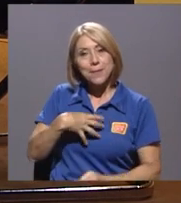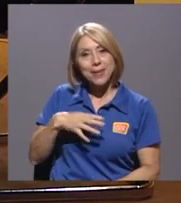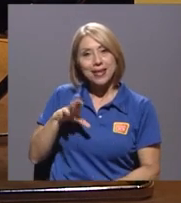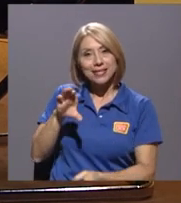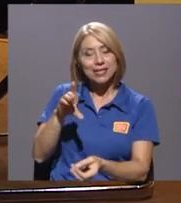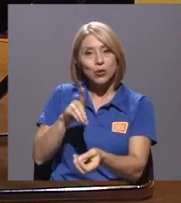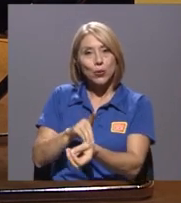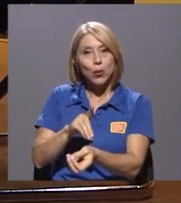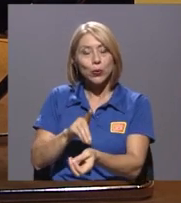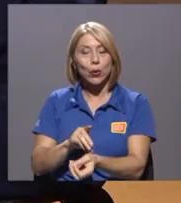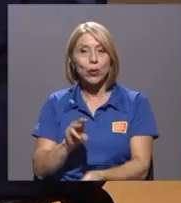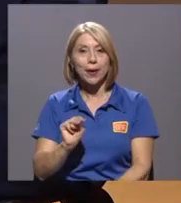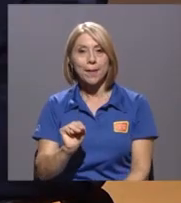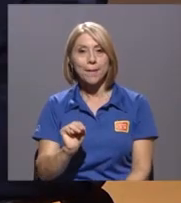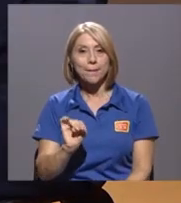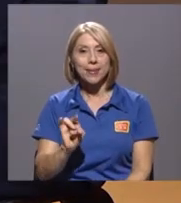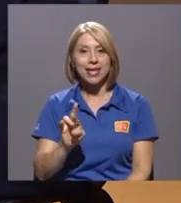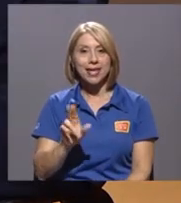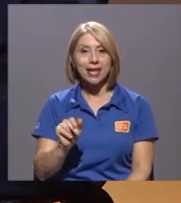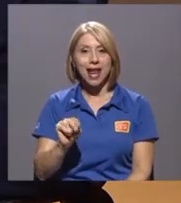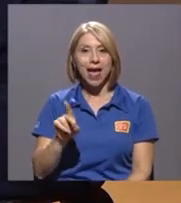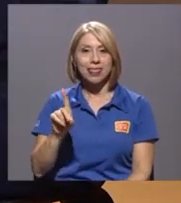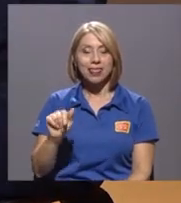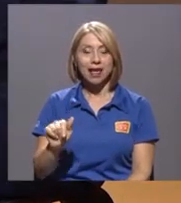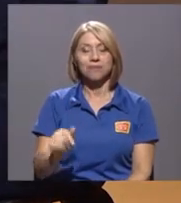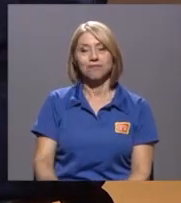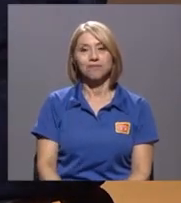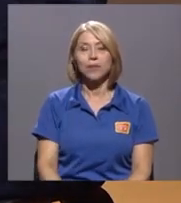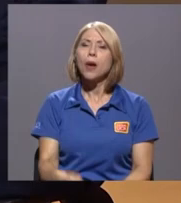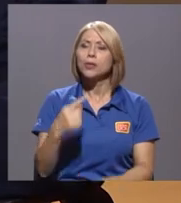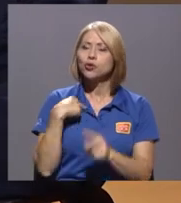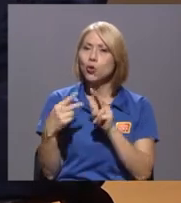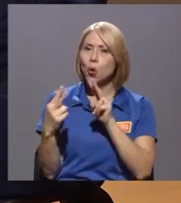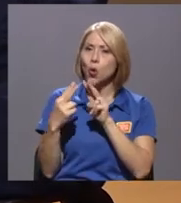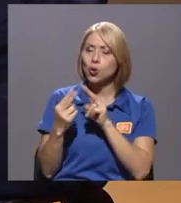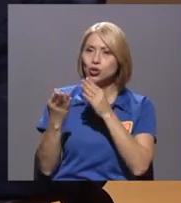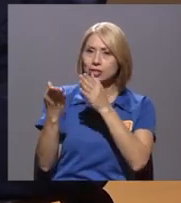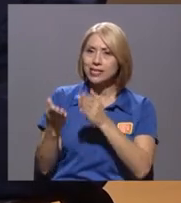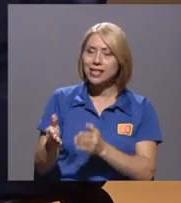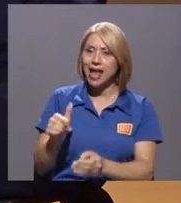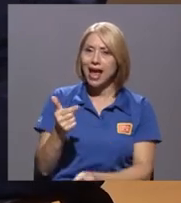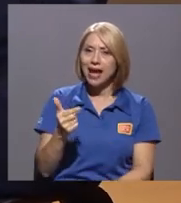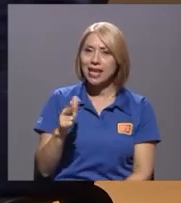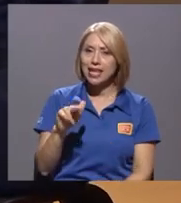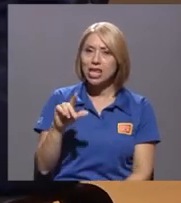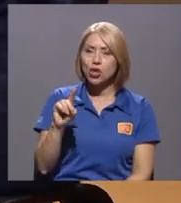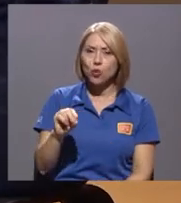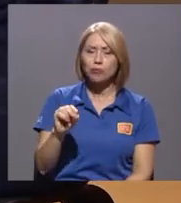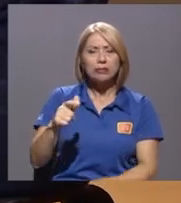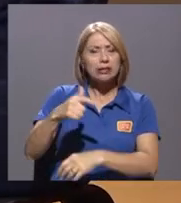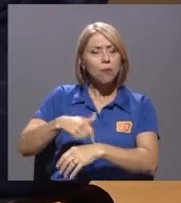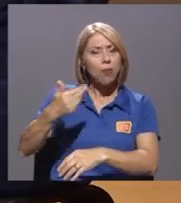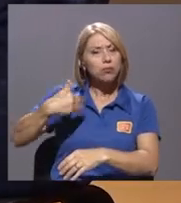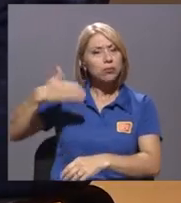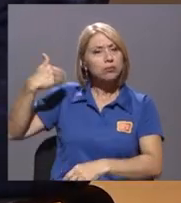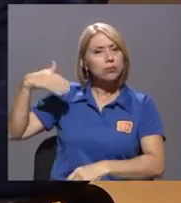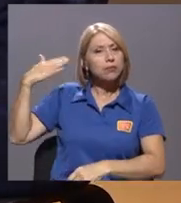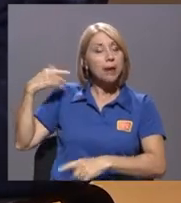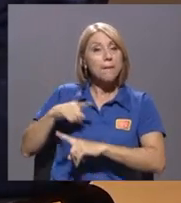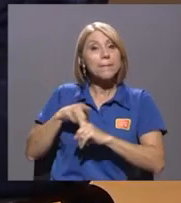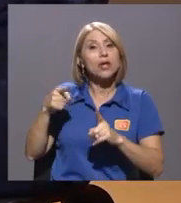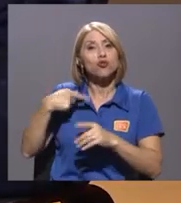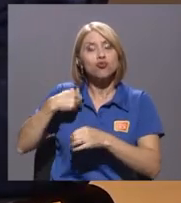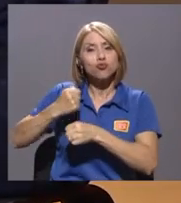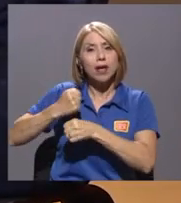doctor miranda a mí me tocó no conocía a guido tiempo atrás pero me tocó trabajar con